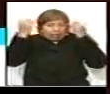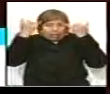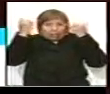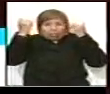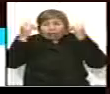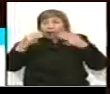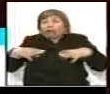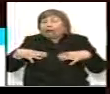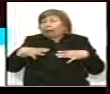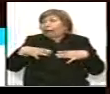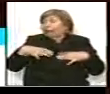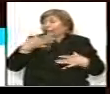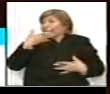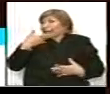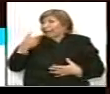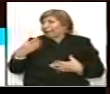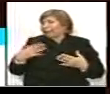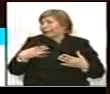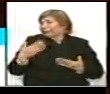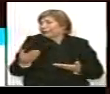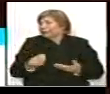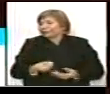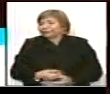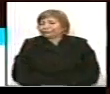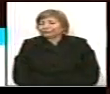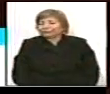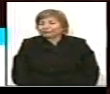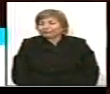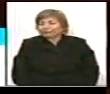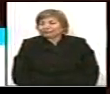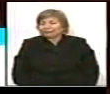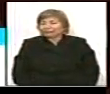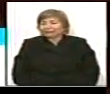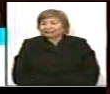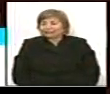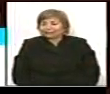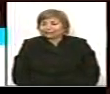es millonario, mejor, ¿no? Si es...